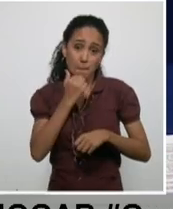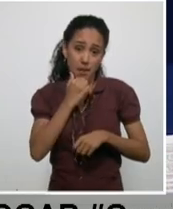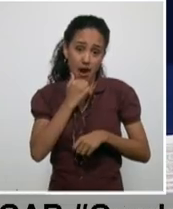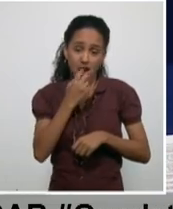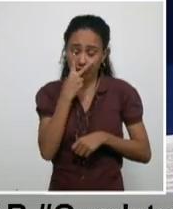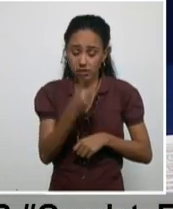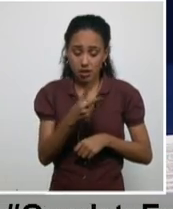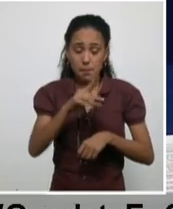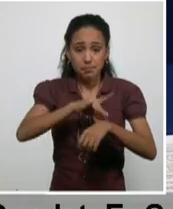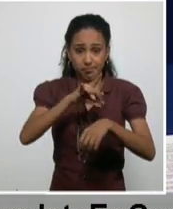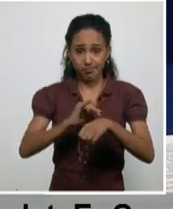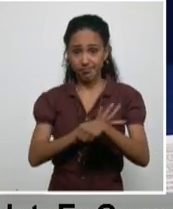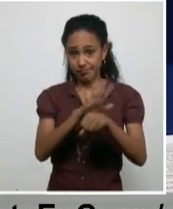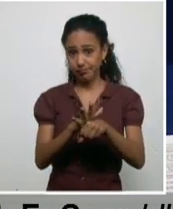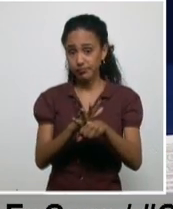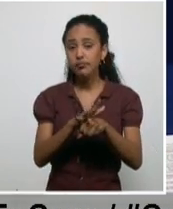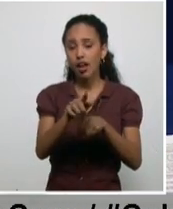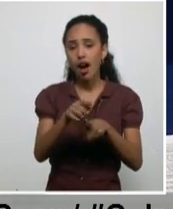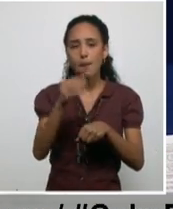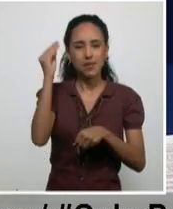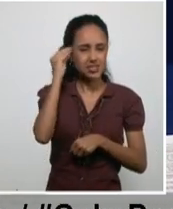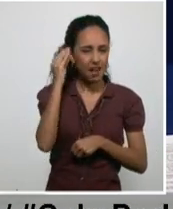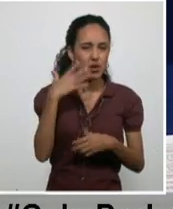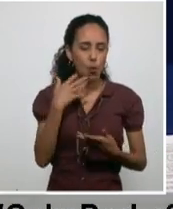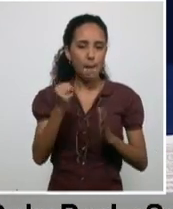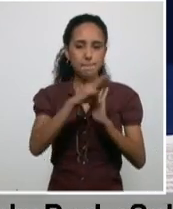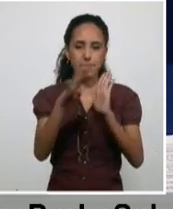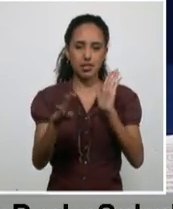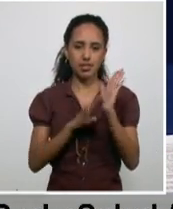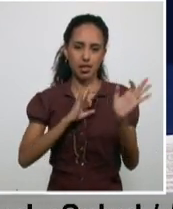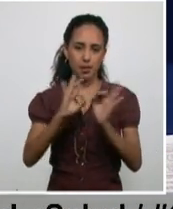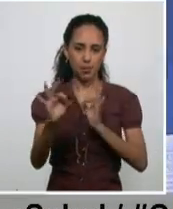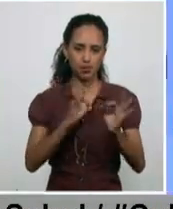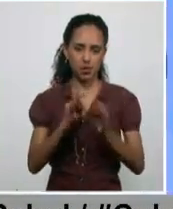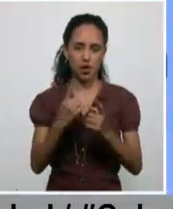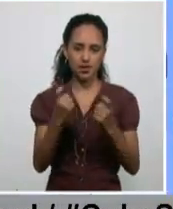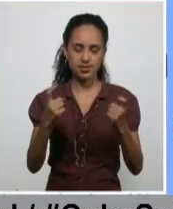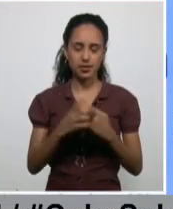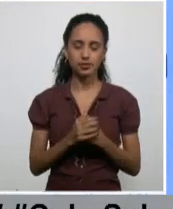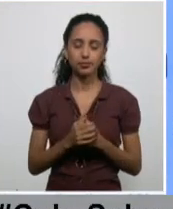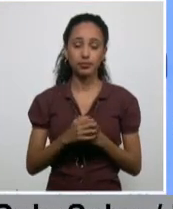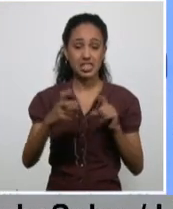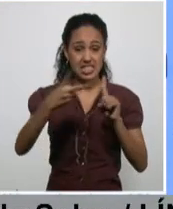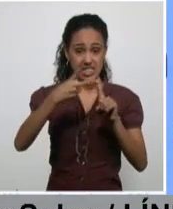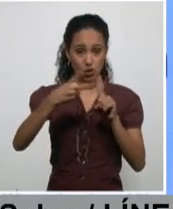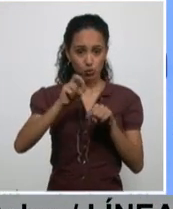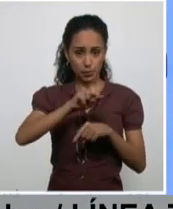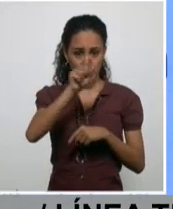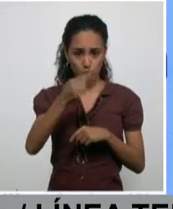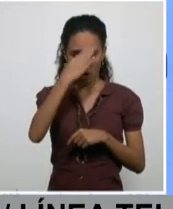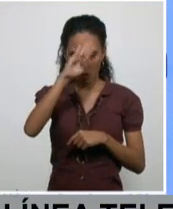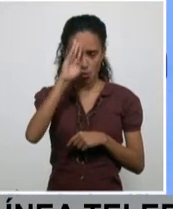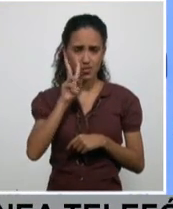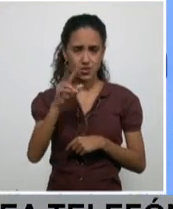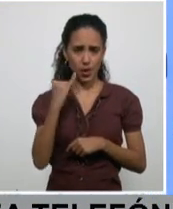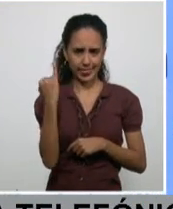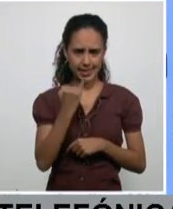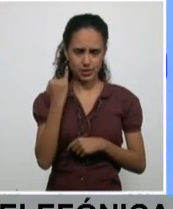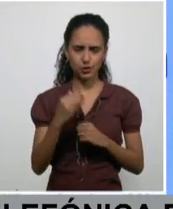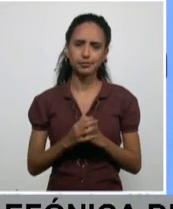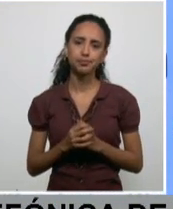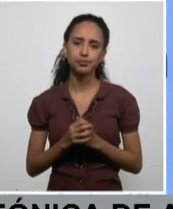poder adoptar las medidas de protección que son necesarias. Una segunda pregunta de Cuba Visión Internacional. En los últimos días